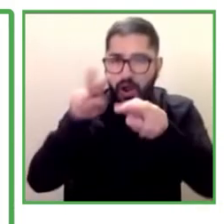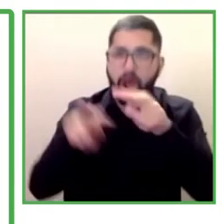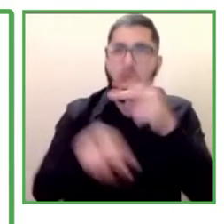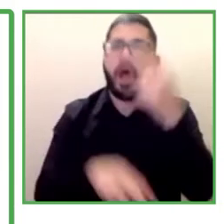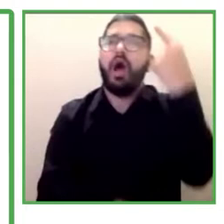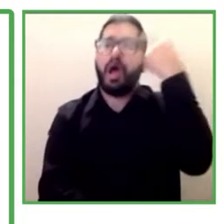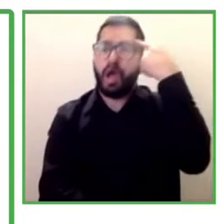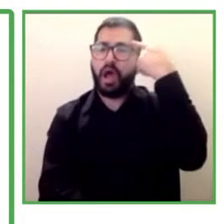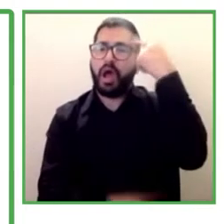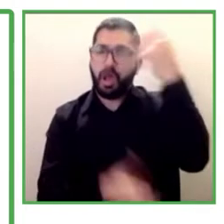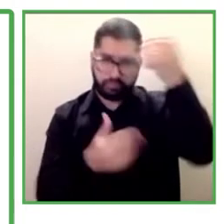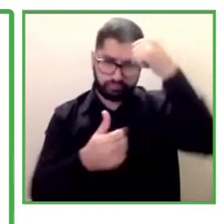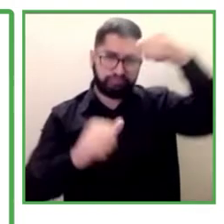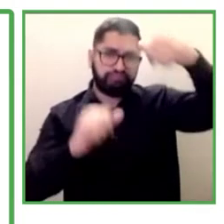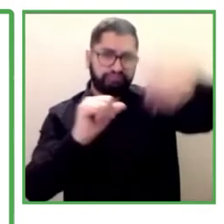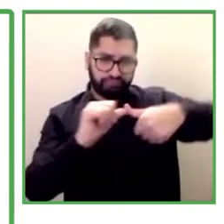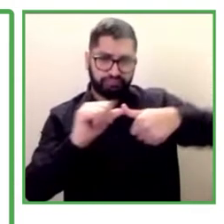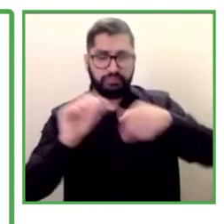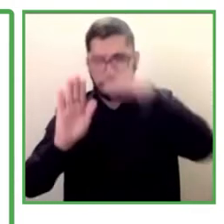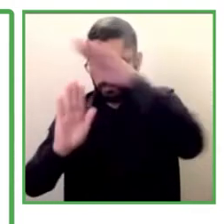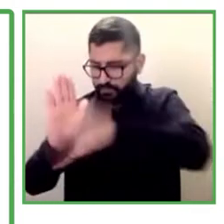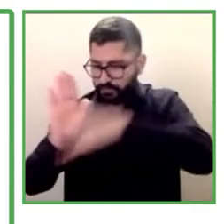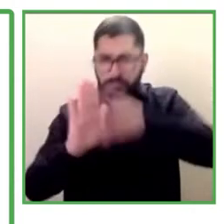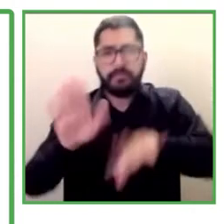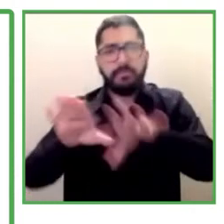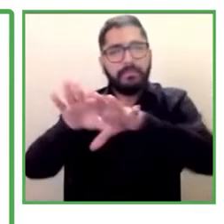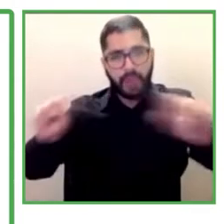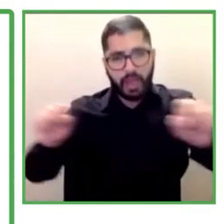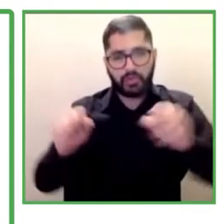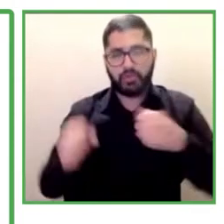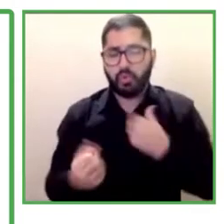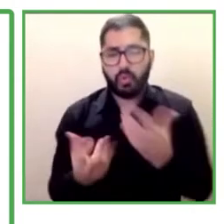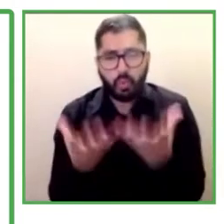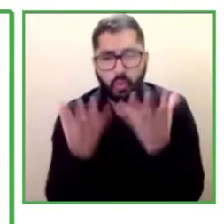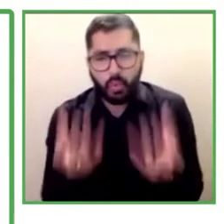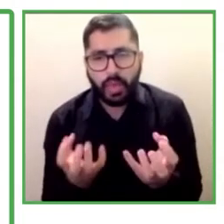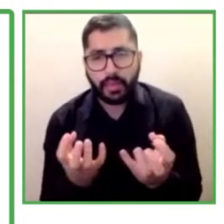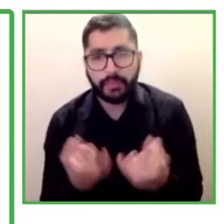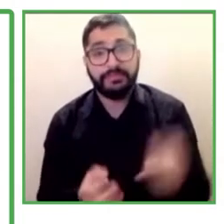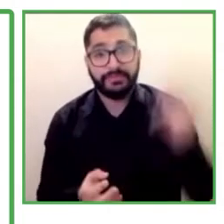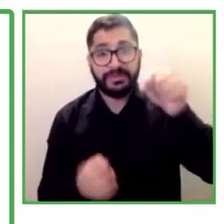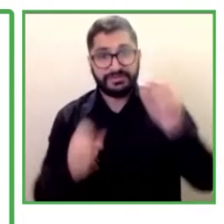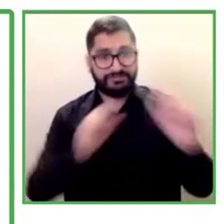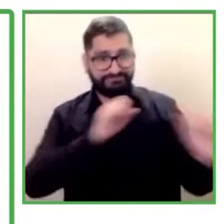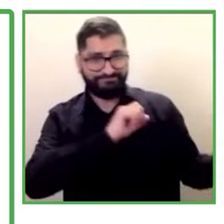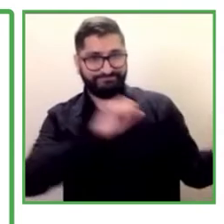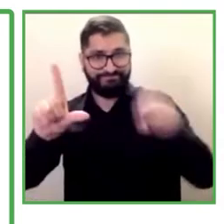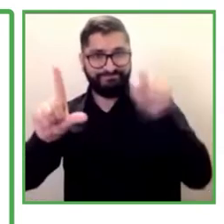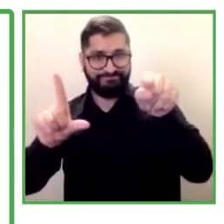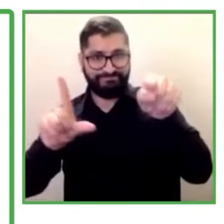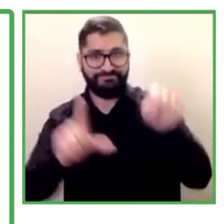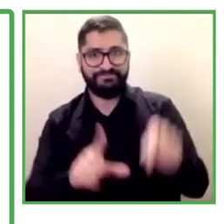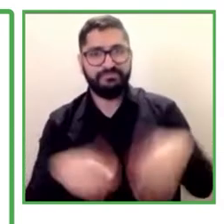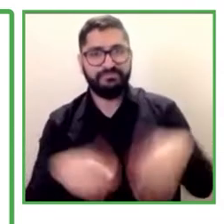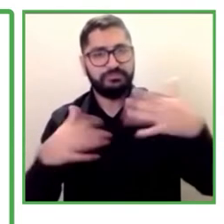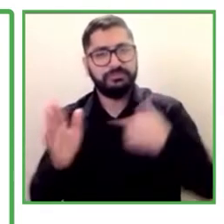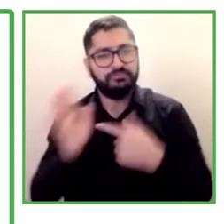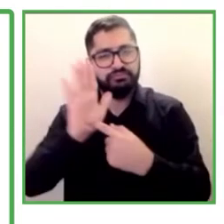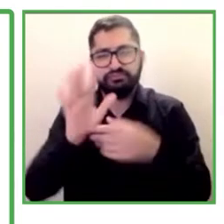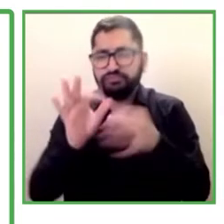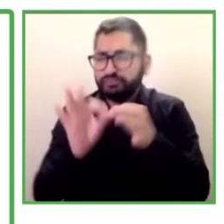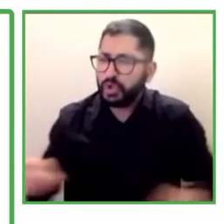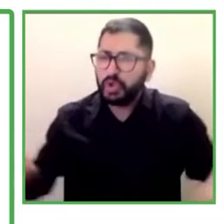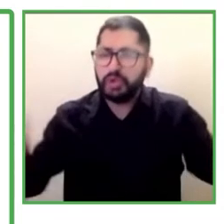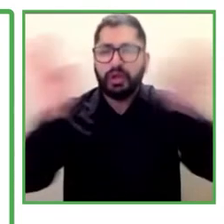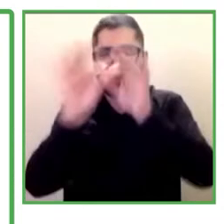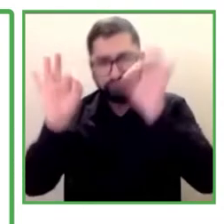Productividad. Quiero en esta diapositiva hacer énfasis en la esencia del programa Pacto de Productividad.